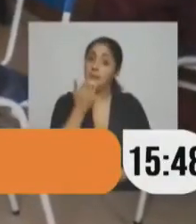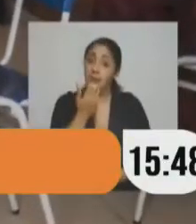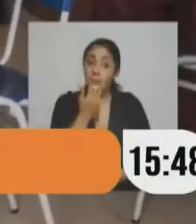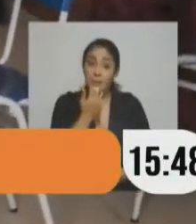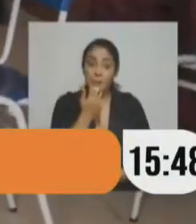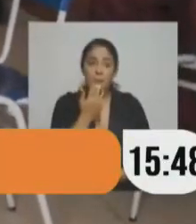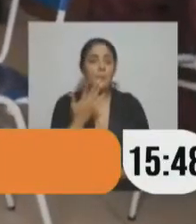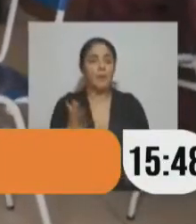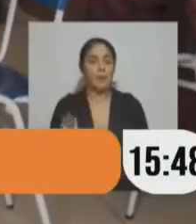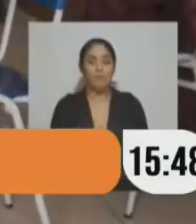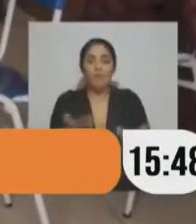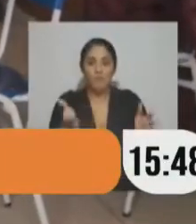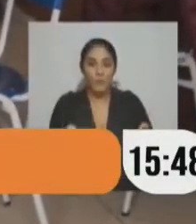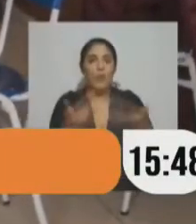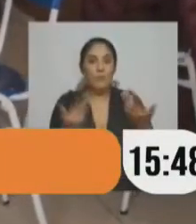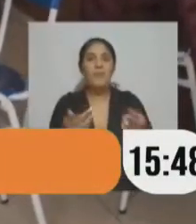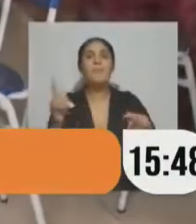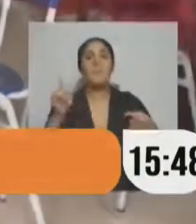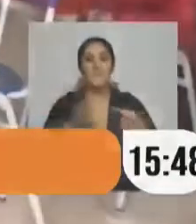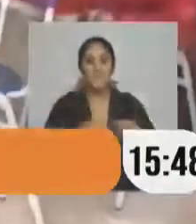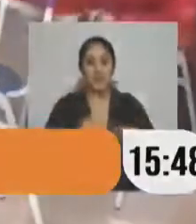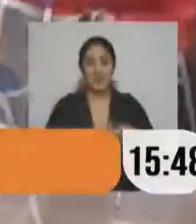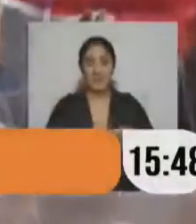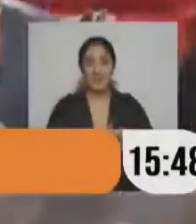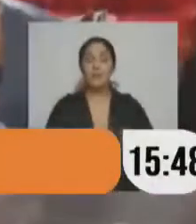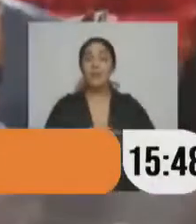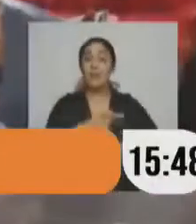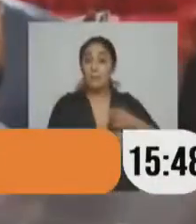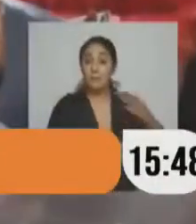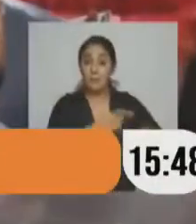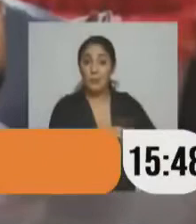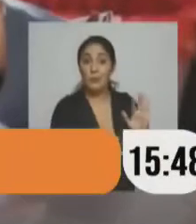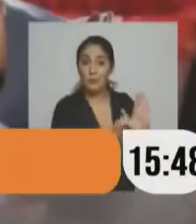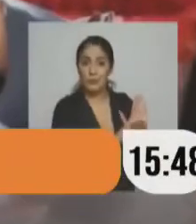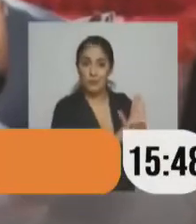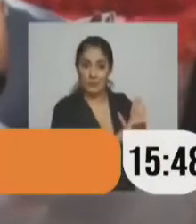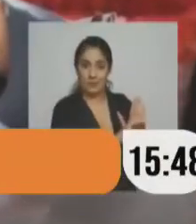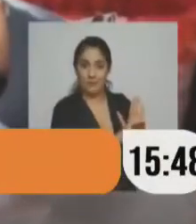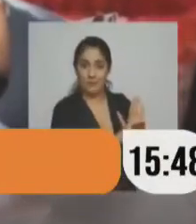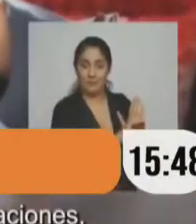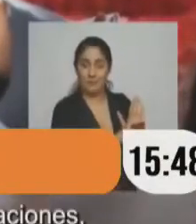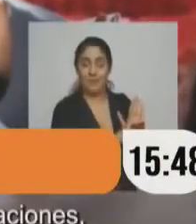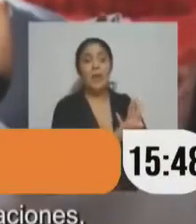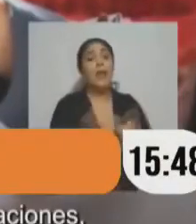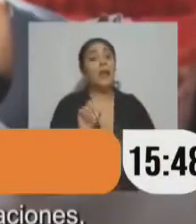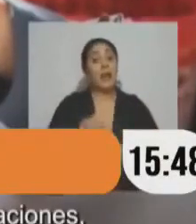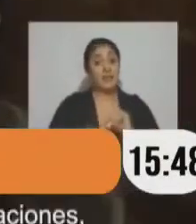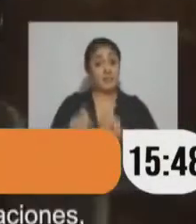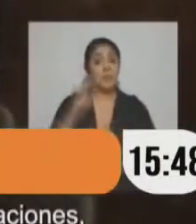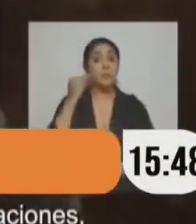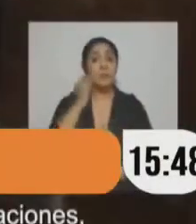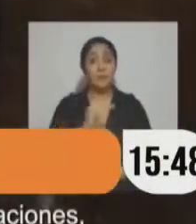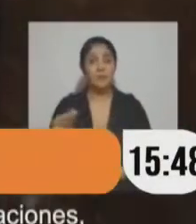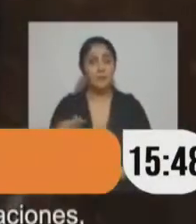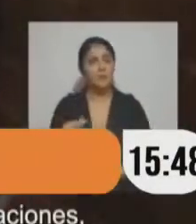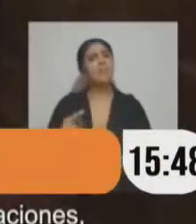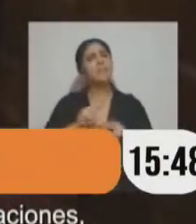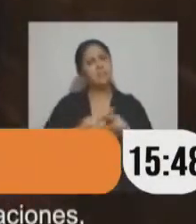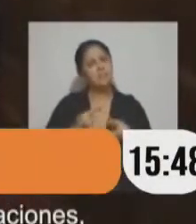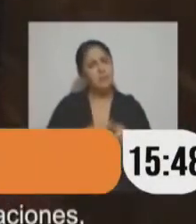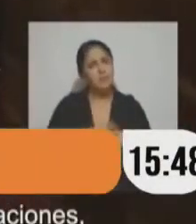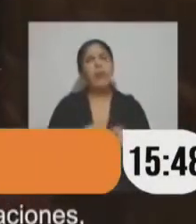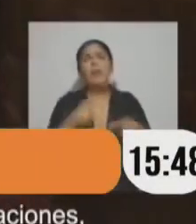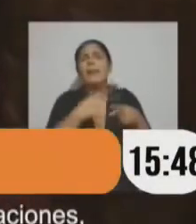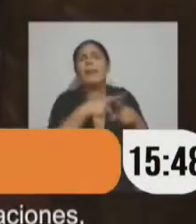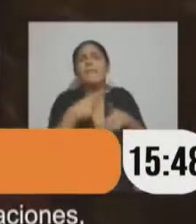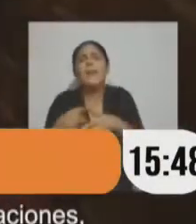con las niñas y niños que hoy día están residiendo en Sename o los centros de mejor niñez, como van a pasar a llamarse ahora? Entonces, ahí también ese llamado.